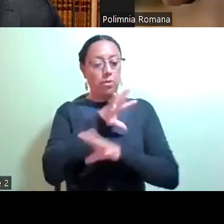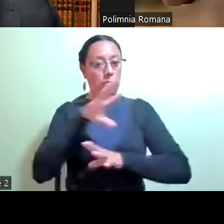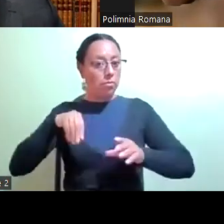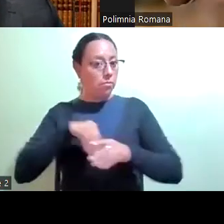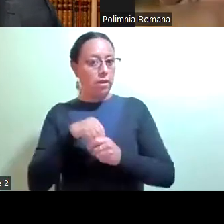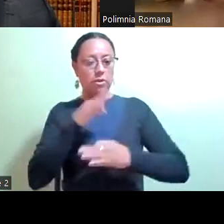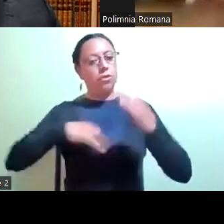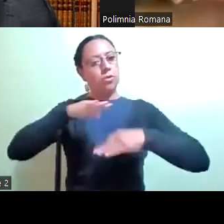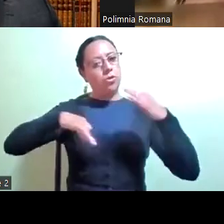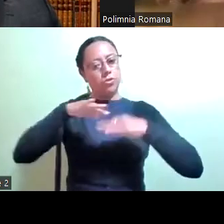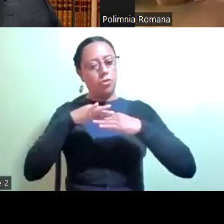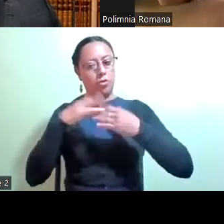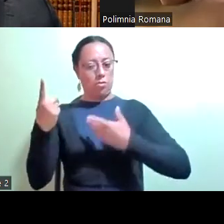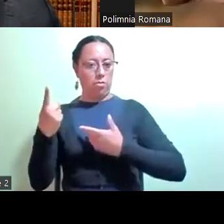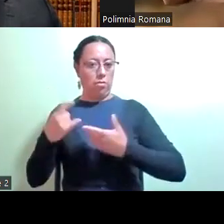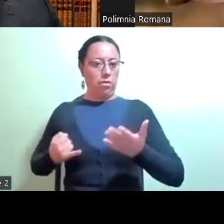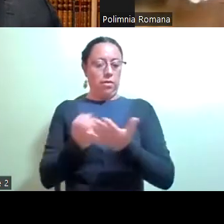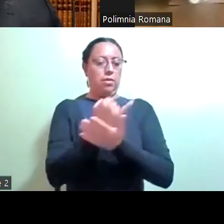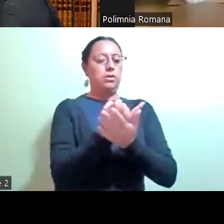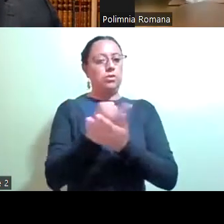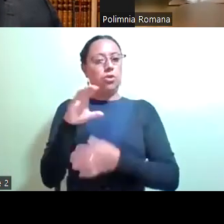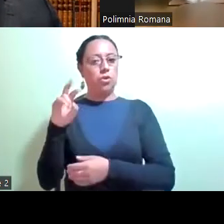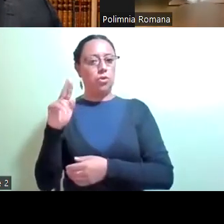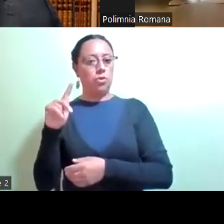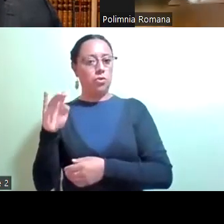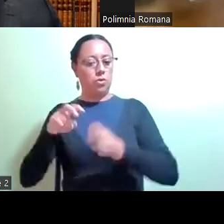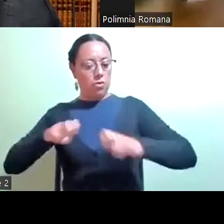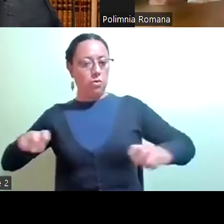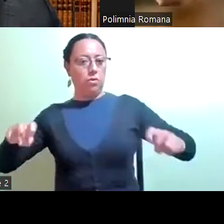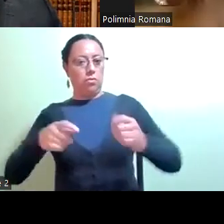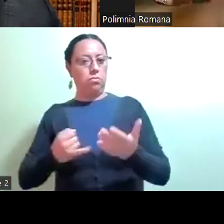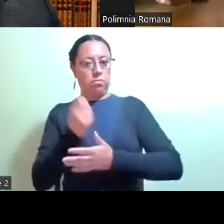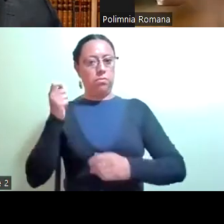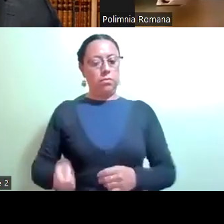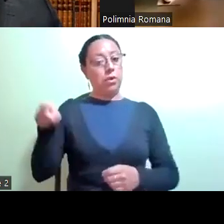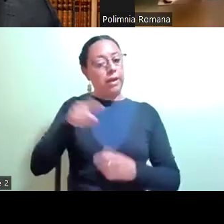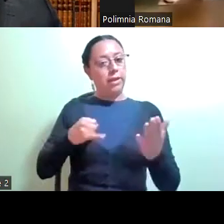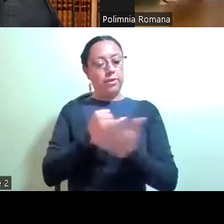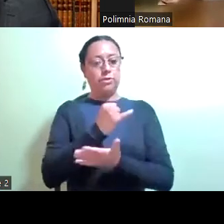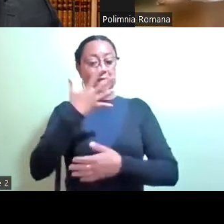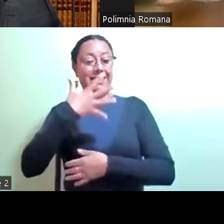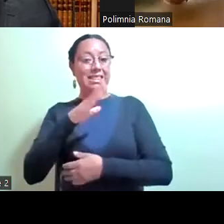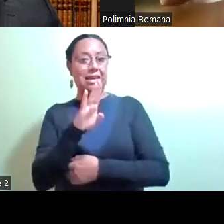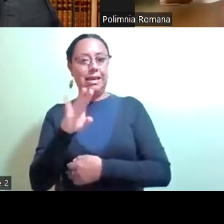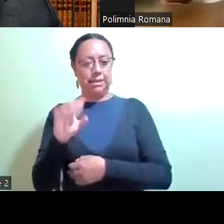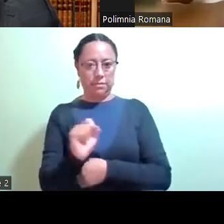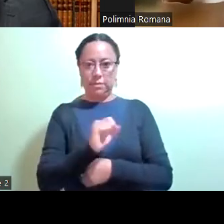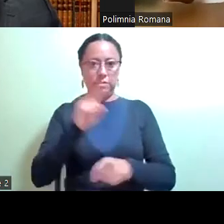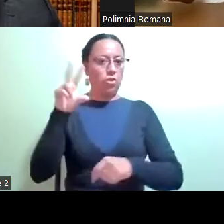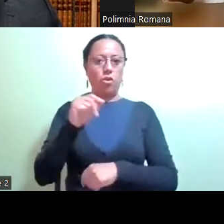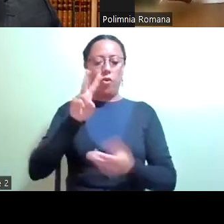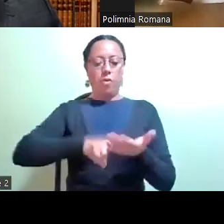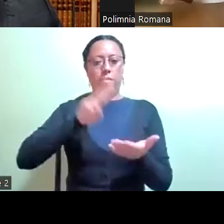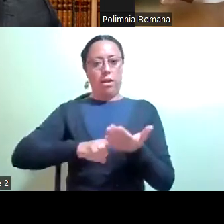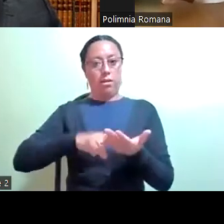la resolución de la Corte determina. La Corte determinó la invalidez del 10 bis, pero no para que no se pueda volver a legislar, sino